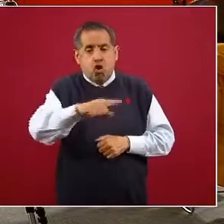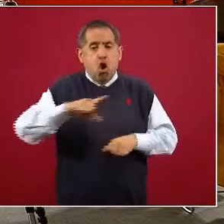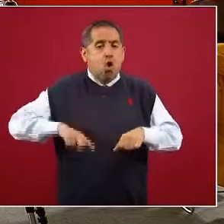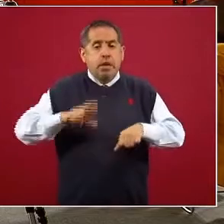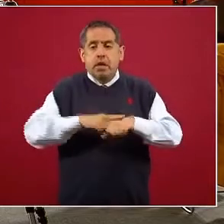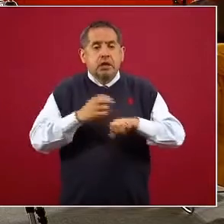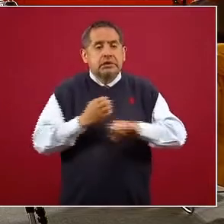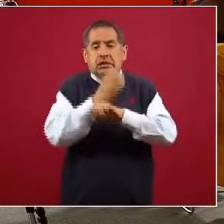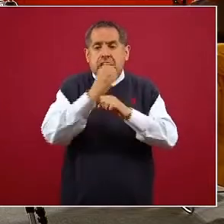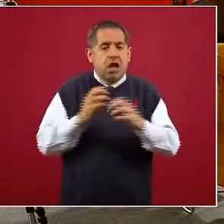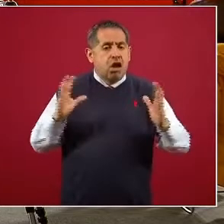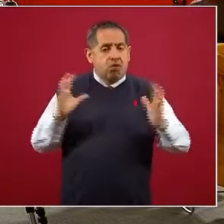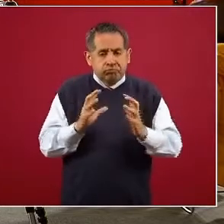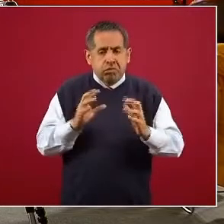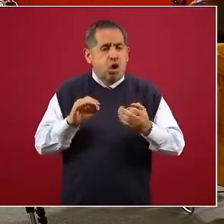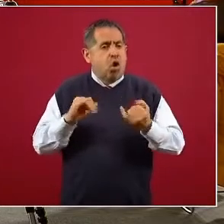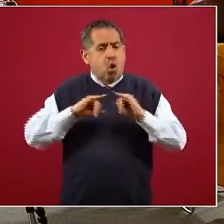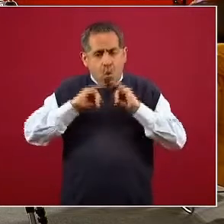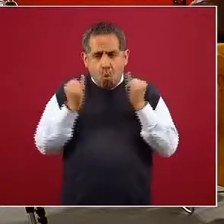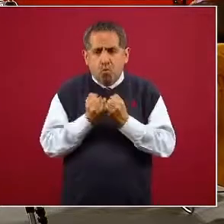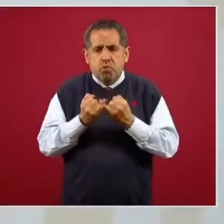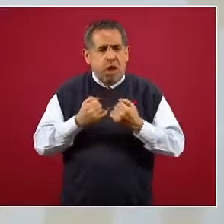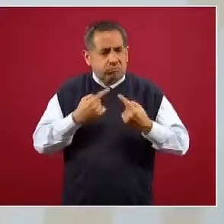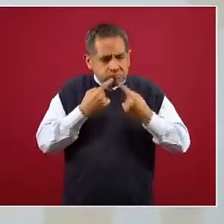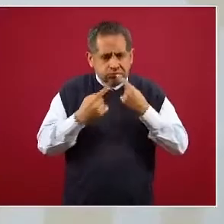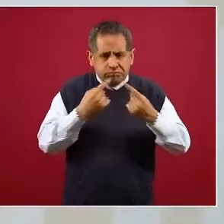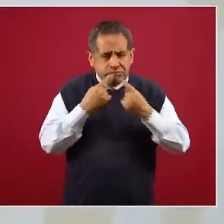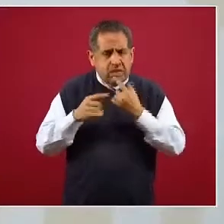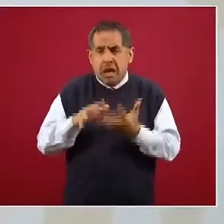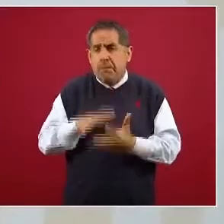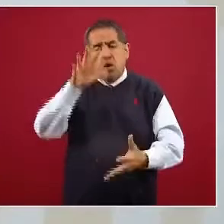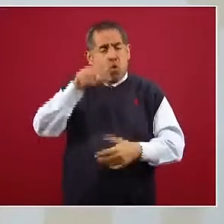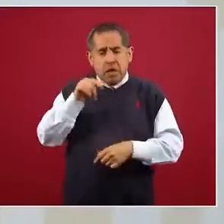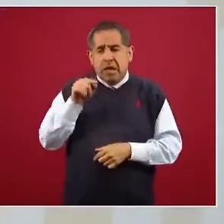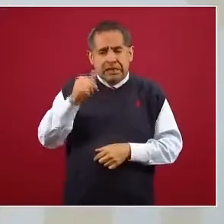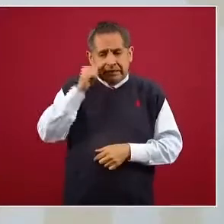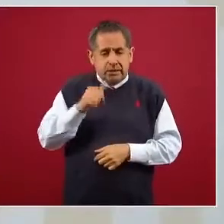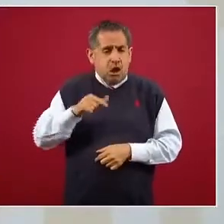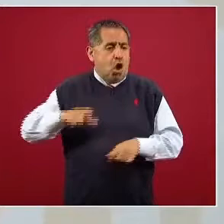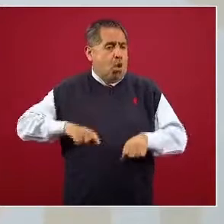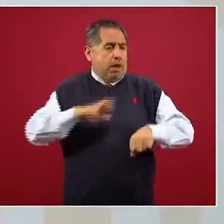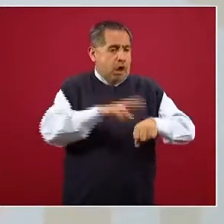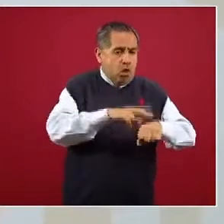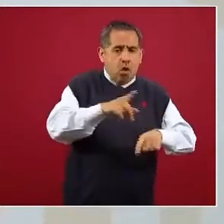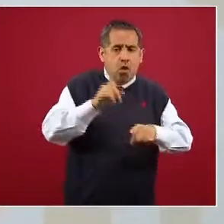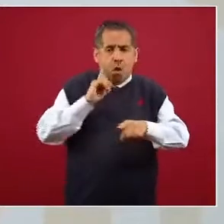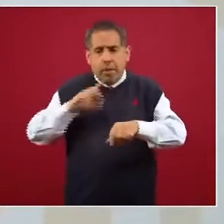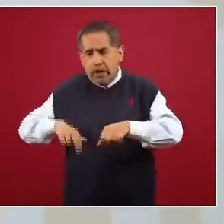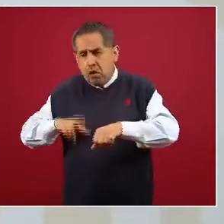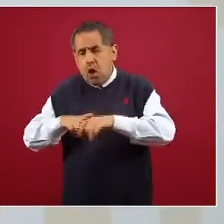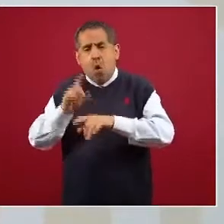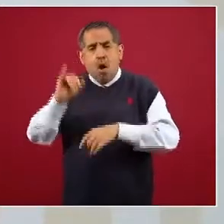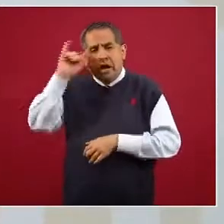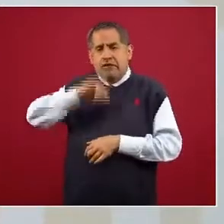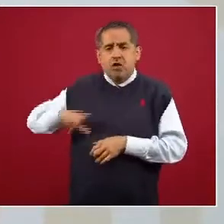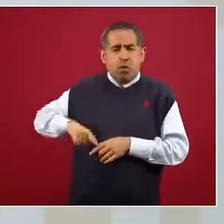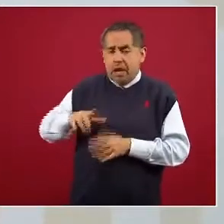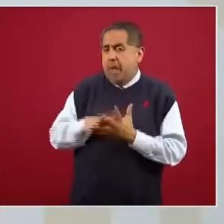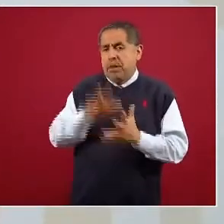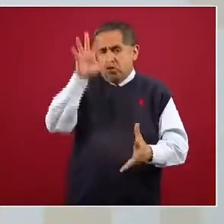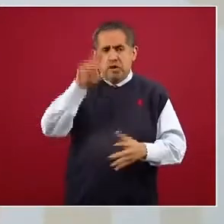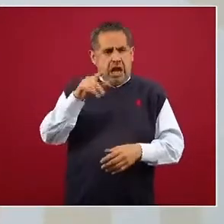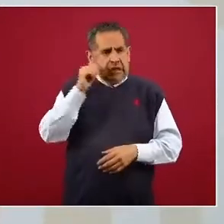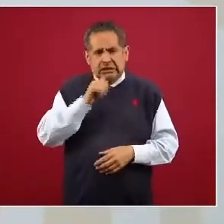gobiernos estatales, en la mayoría el gobernador, la gobernadora o la jefa de gobierno, en la